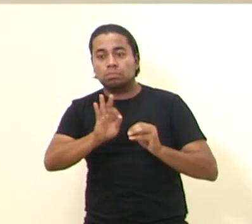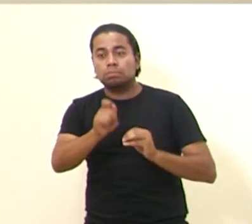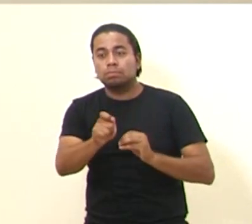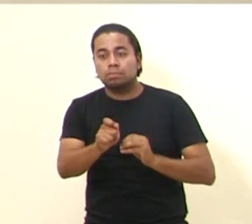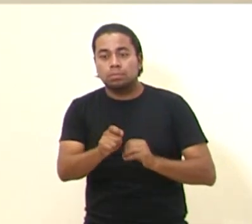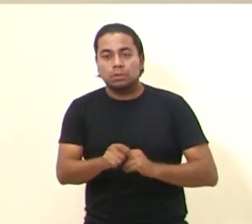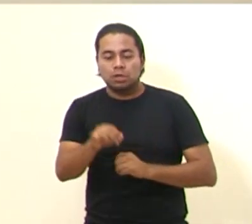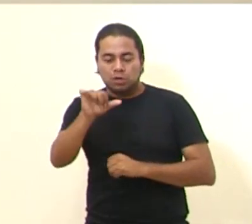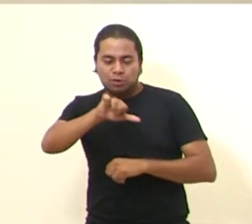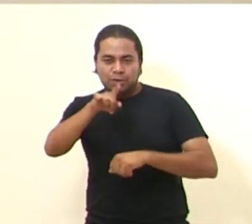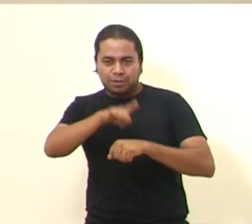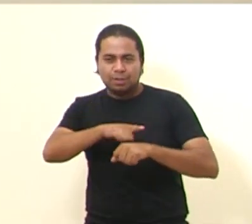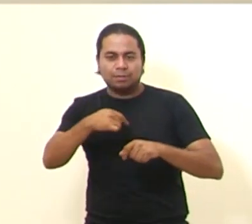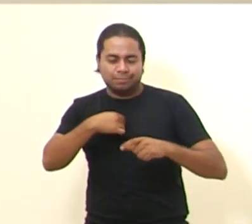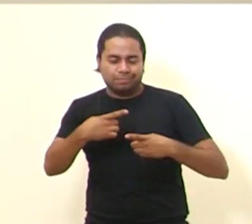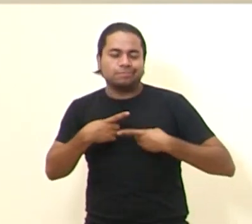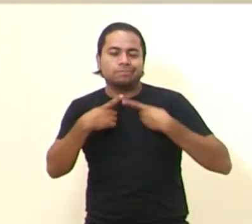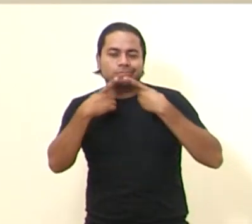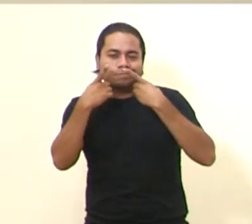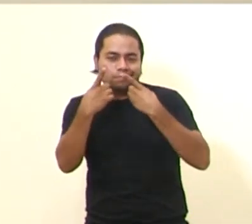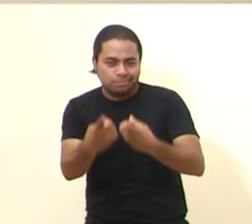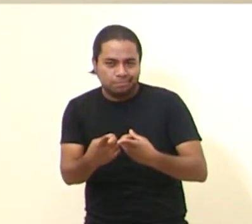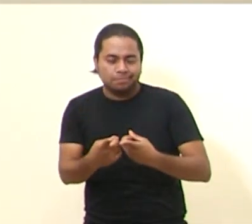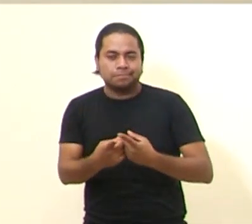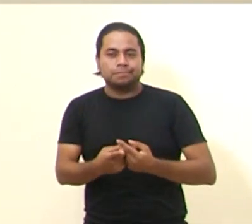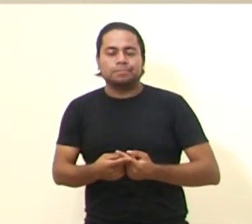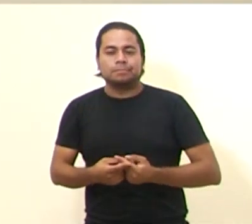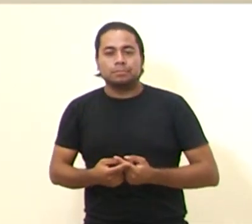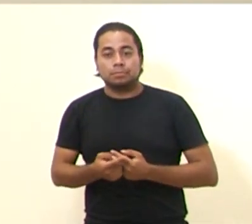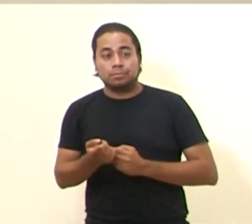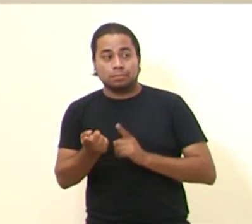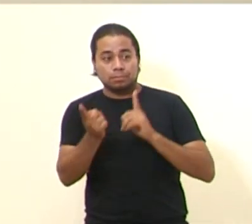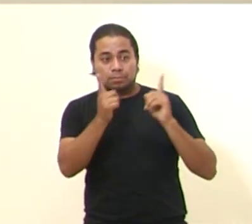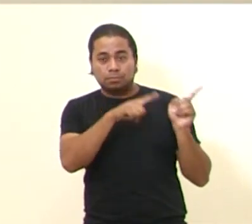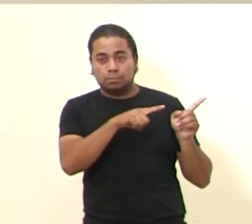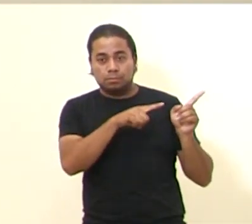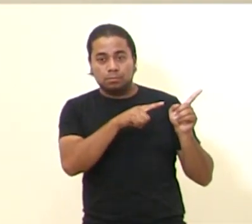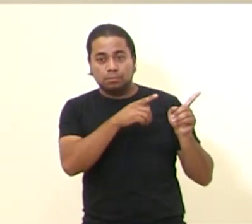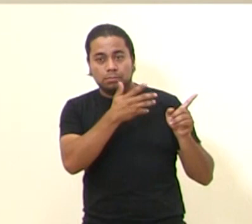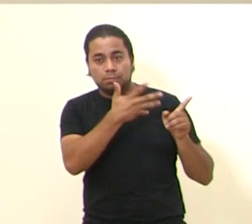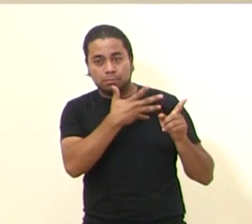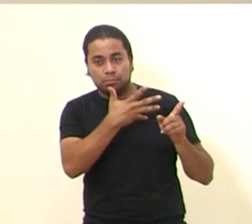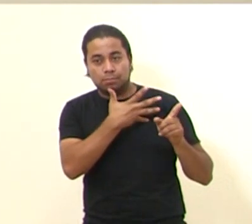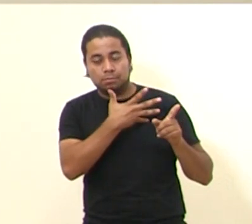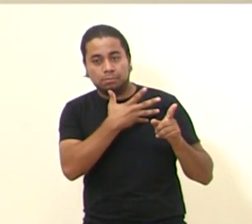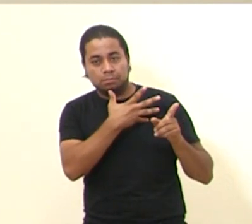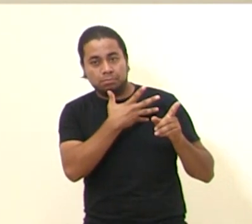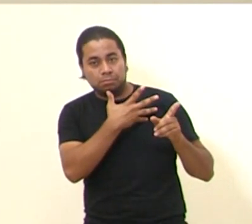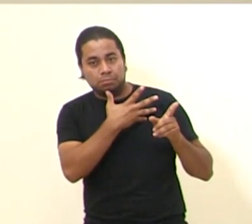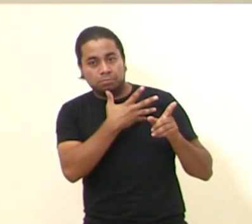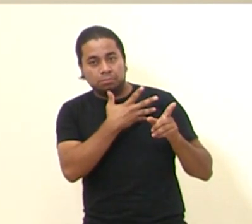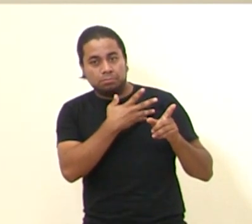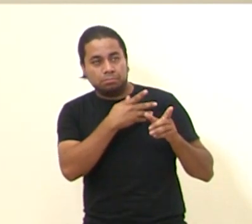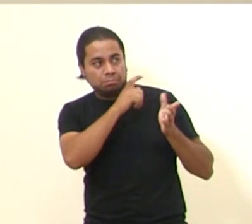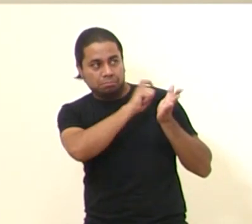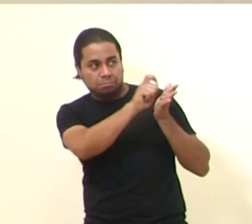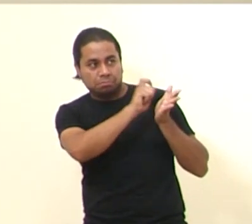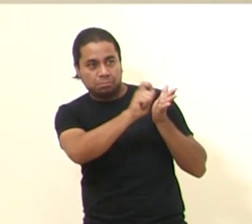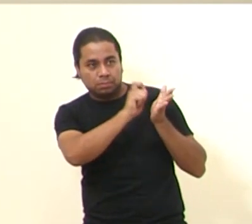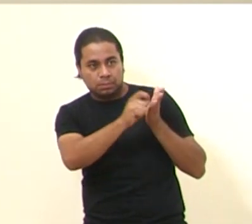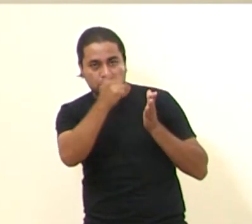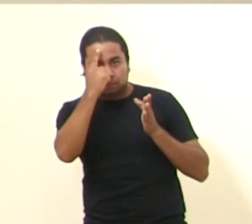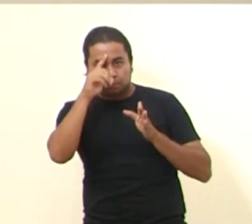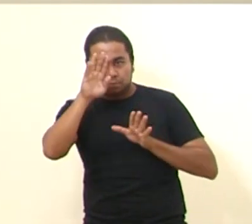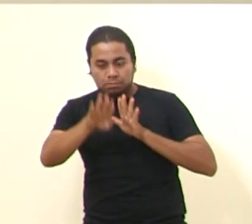El día de hoy vamos a aprenderlo. De este lado, anoté los pasos para hacer una monografía